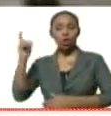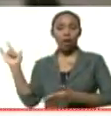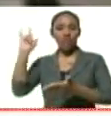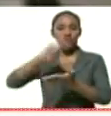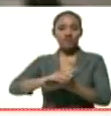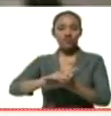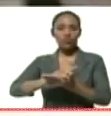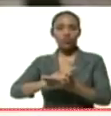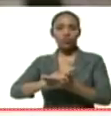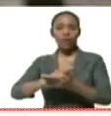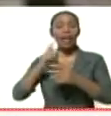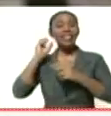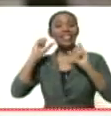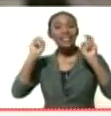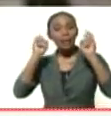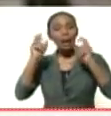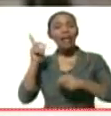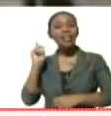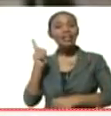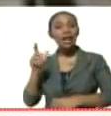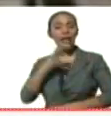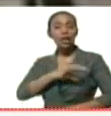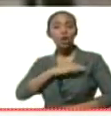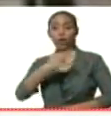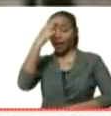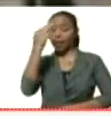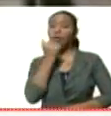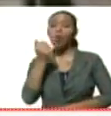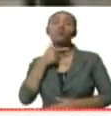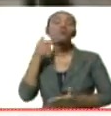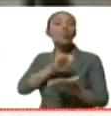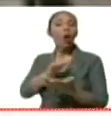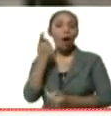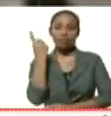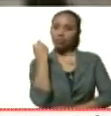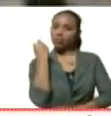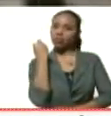El caso del taxista, el señor de Antímano que murió ayer.